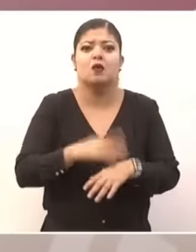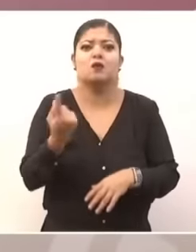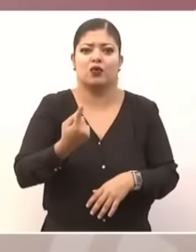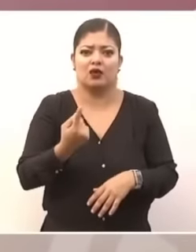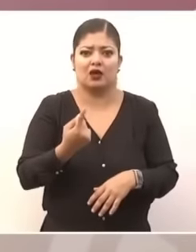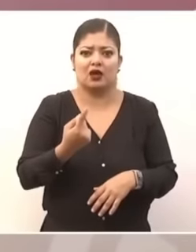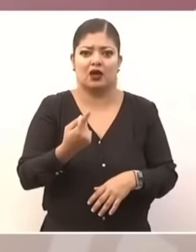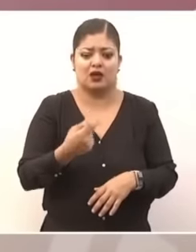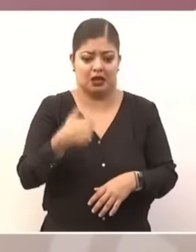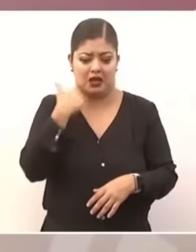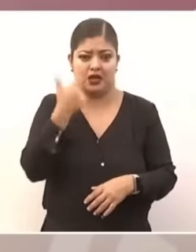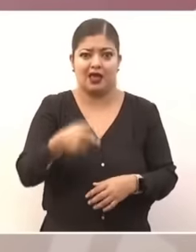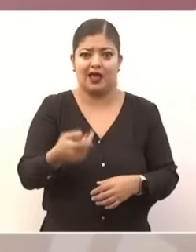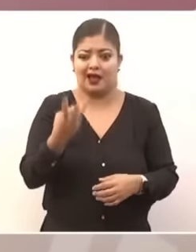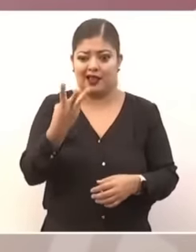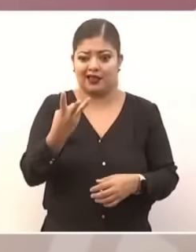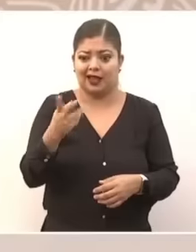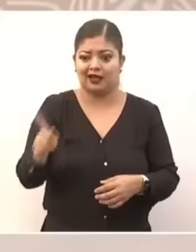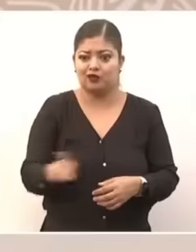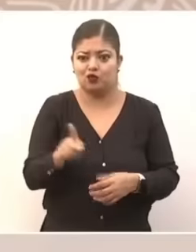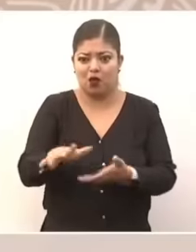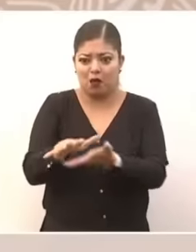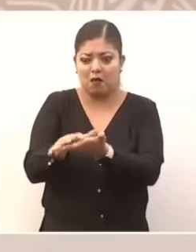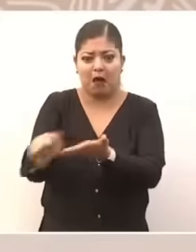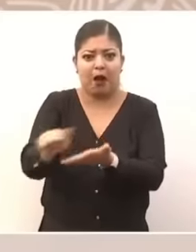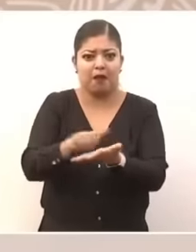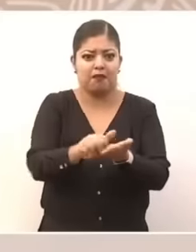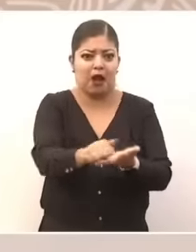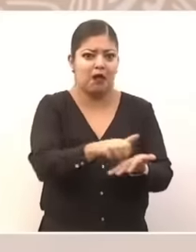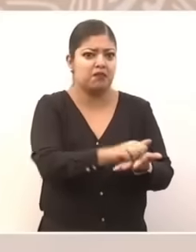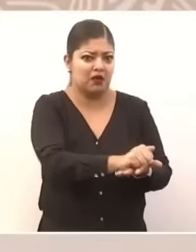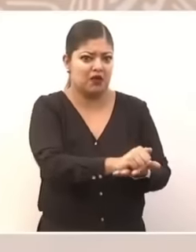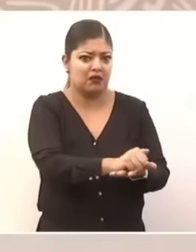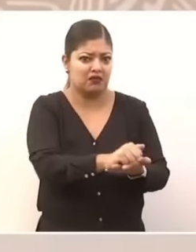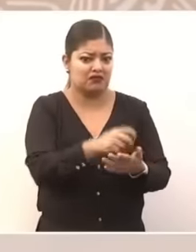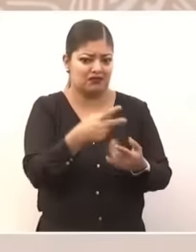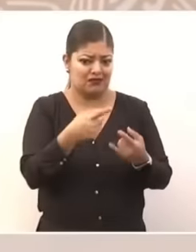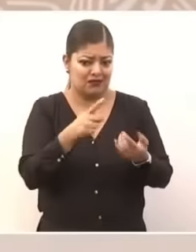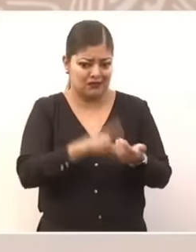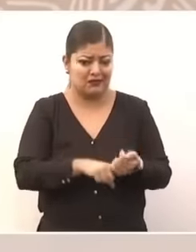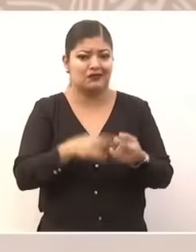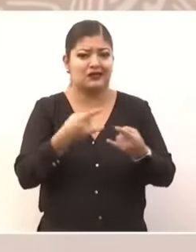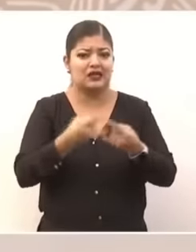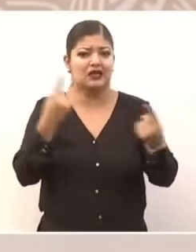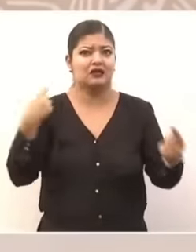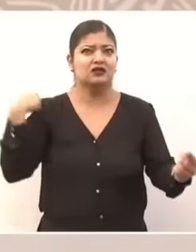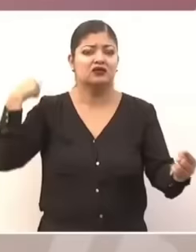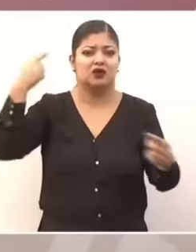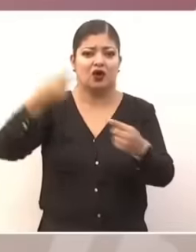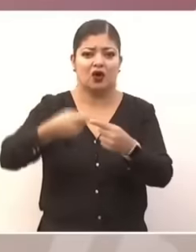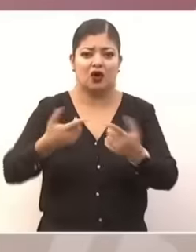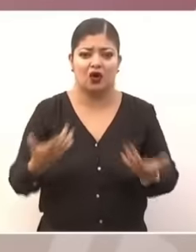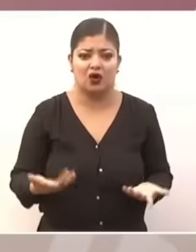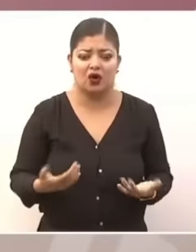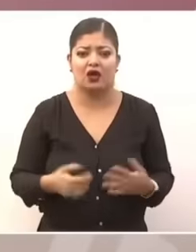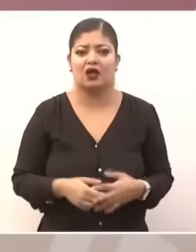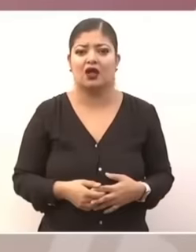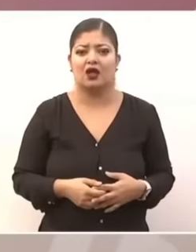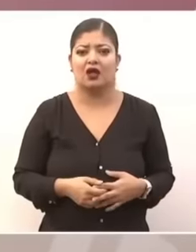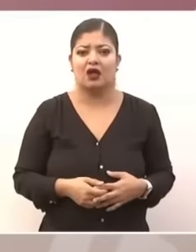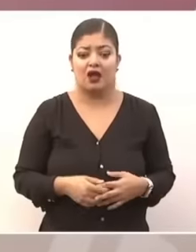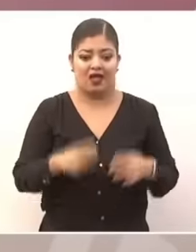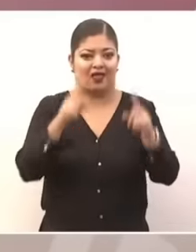desaparición de estos 3 pueblos con toda su historia, sus